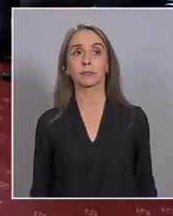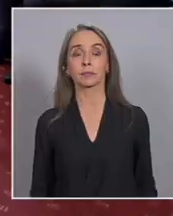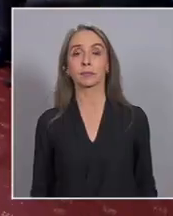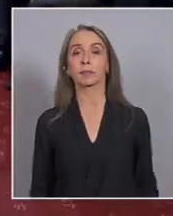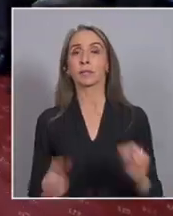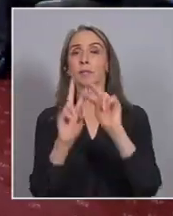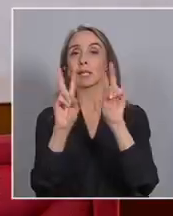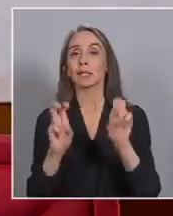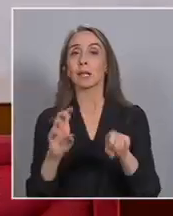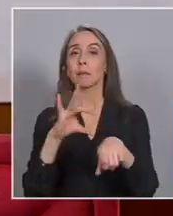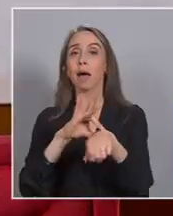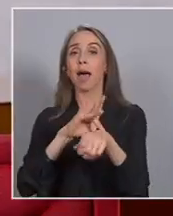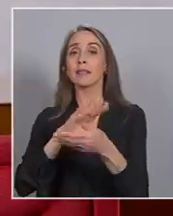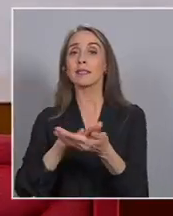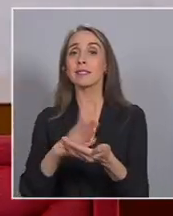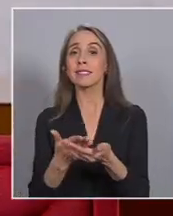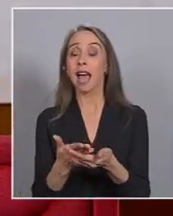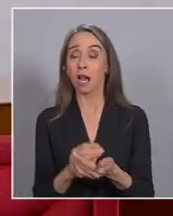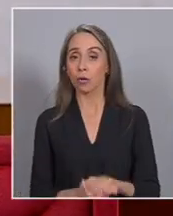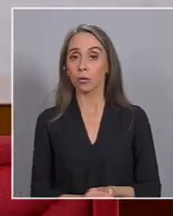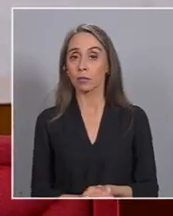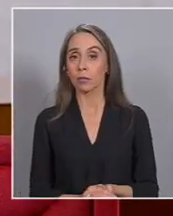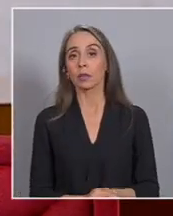En materia de salud,